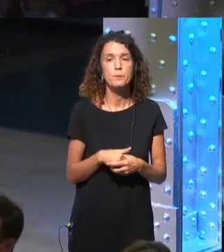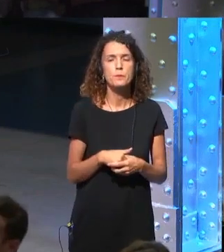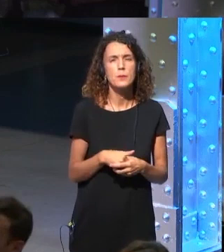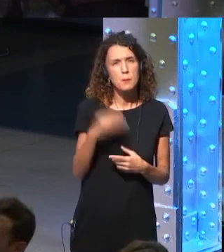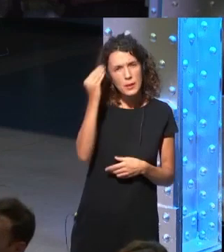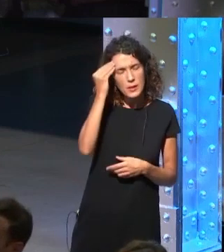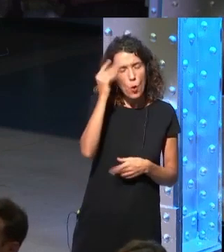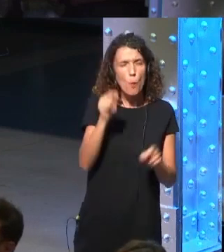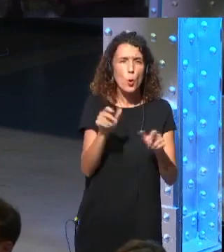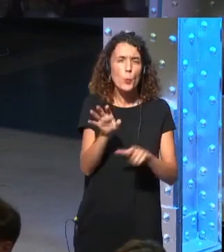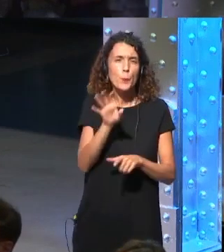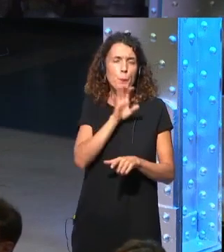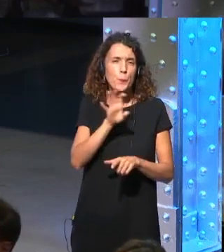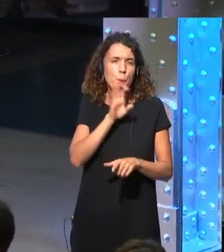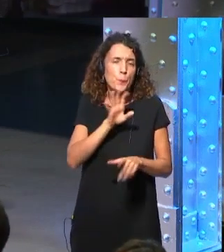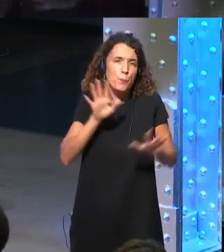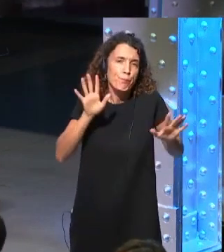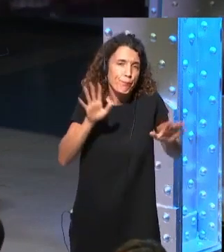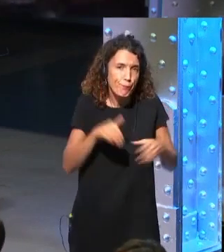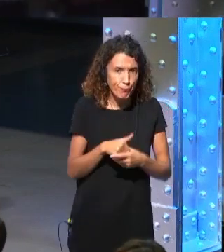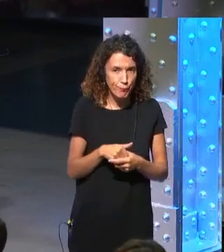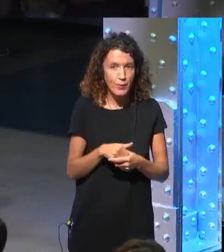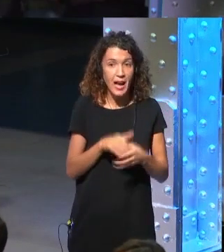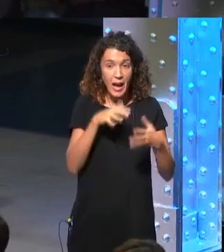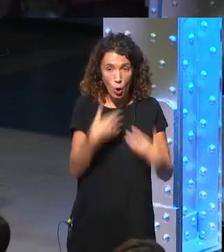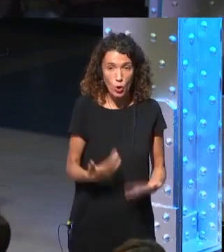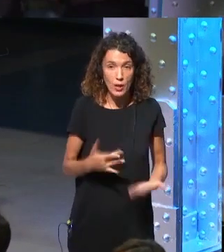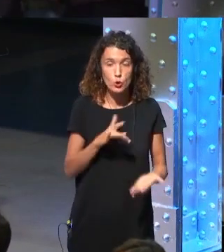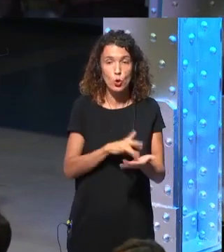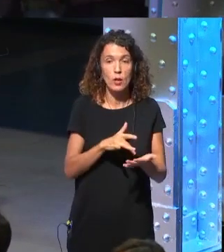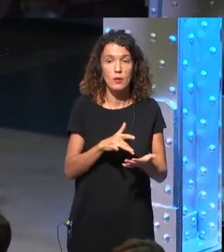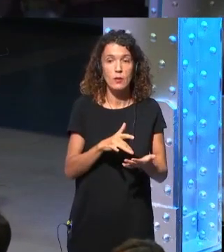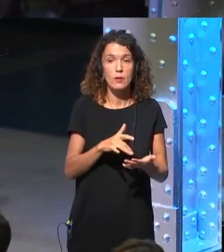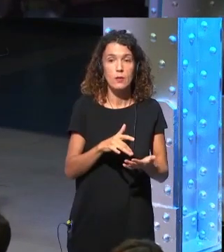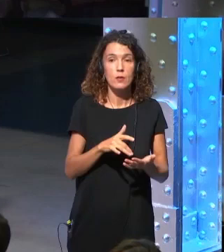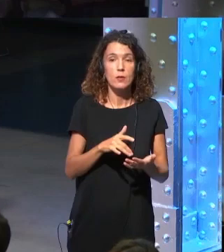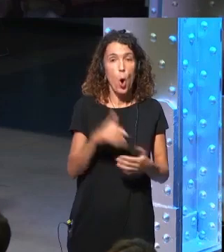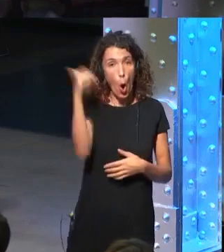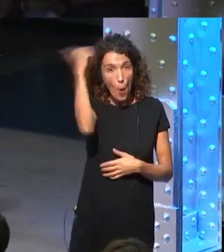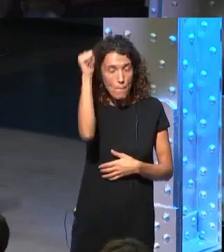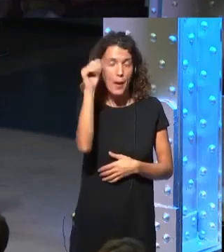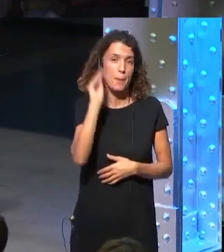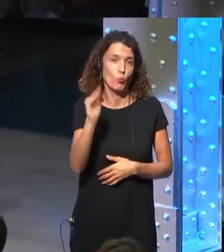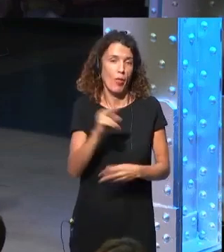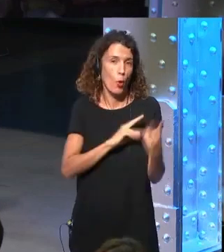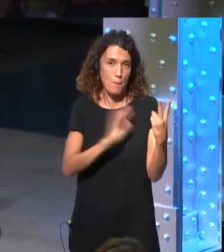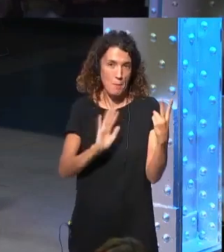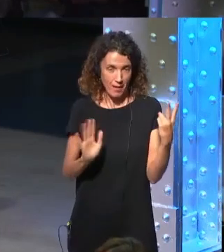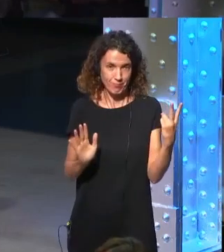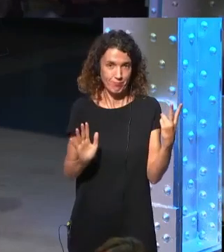¿No cree que es irónico que hasta ahora mismo solamente hayan preguntado hombres?